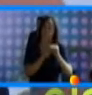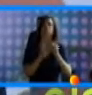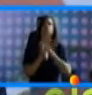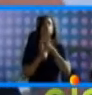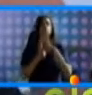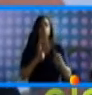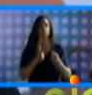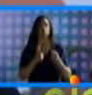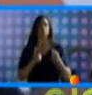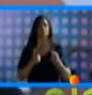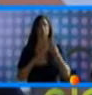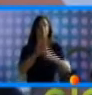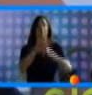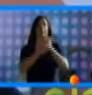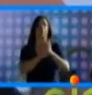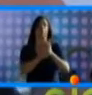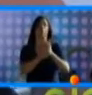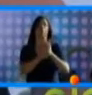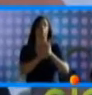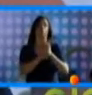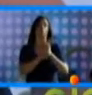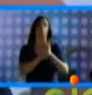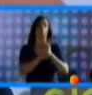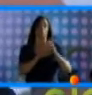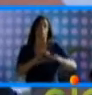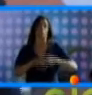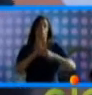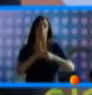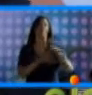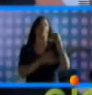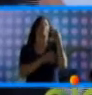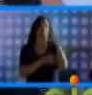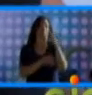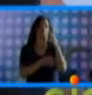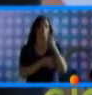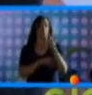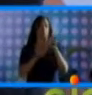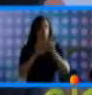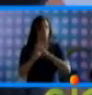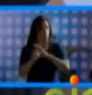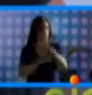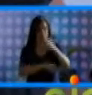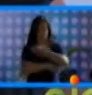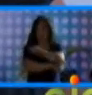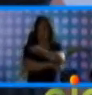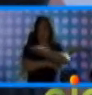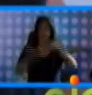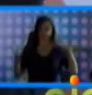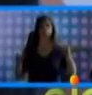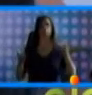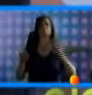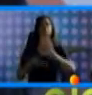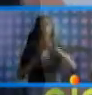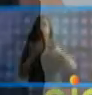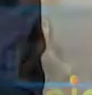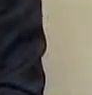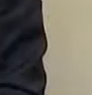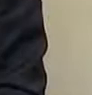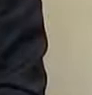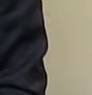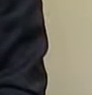e igualmente hay que decir que este programa no se circunscribe solamente a la entrega del